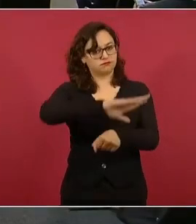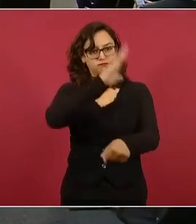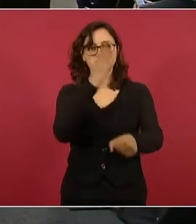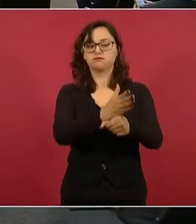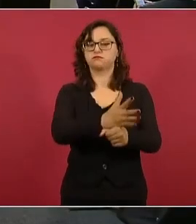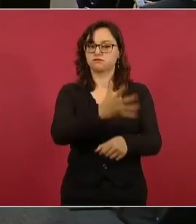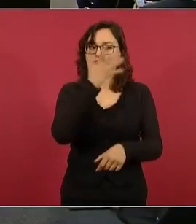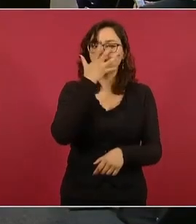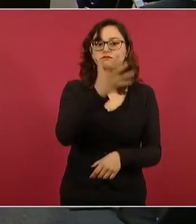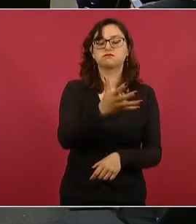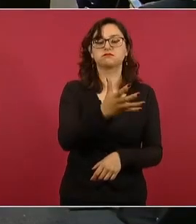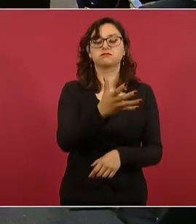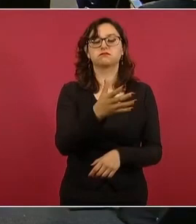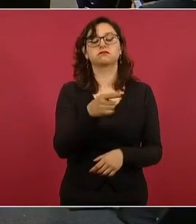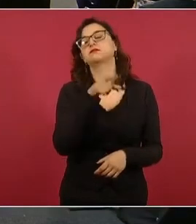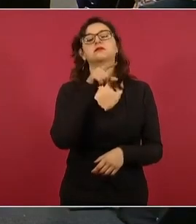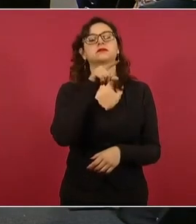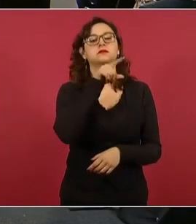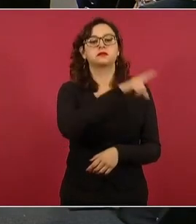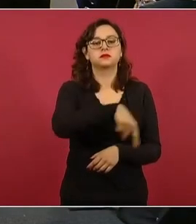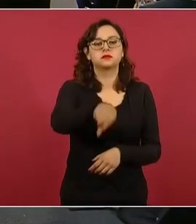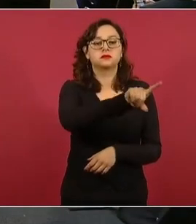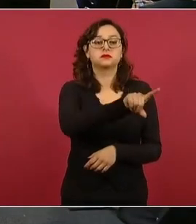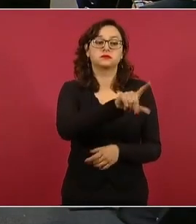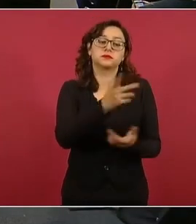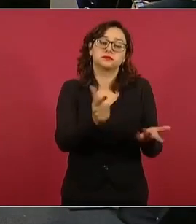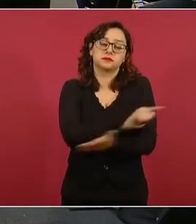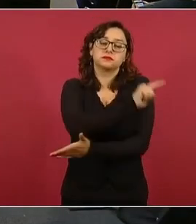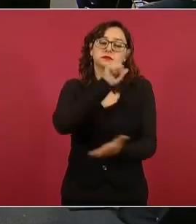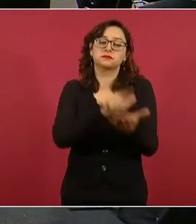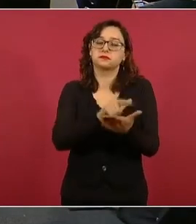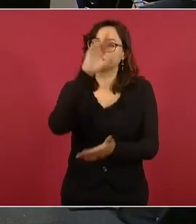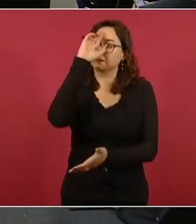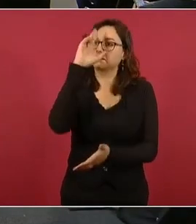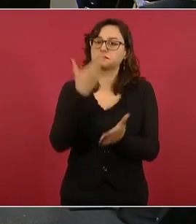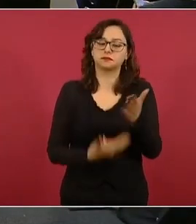Puede ser que cometan el delito porque